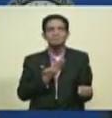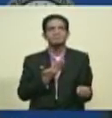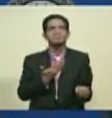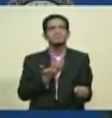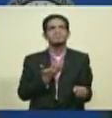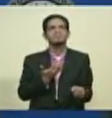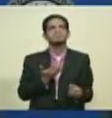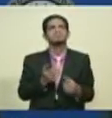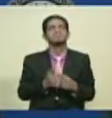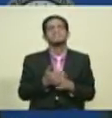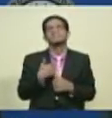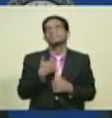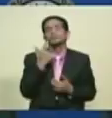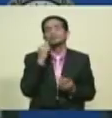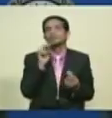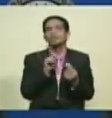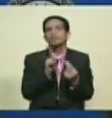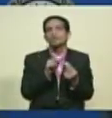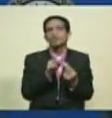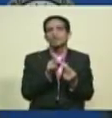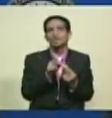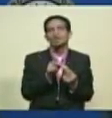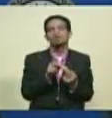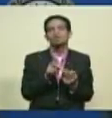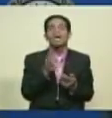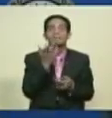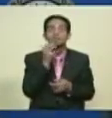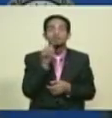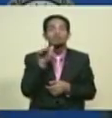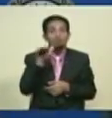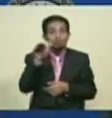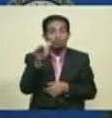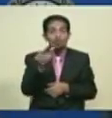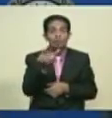siquiera conozco. El presidente Nicolás Maduro va a hacer anuncios.